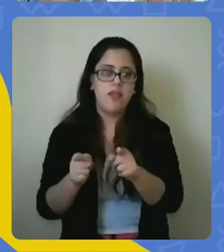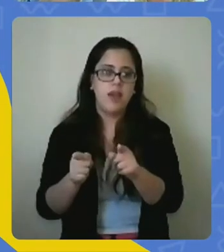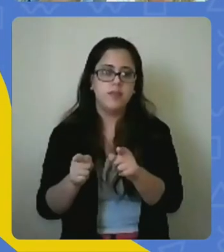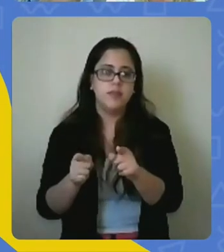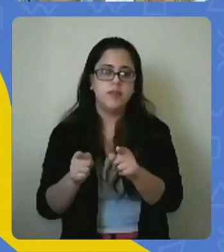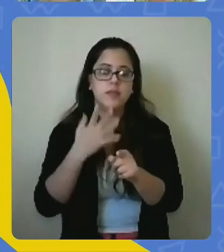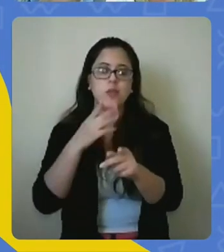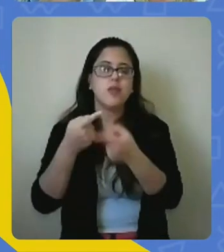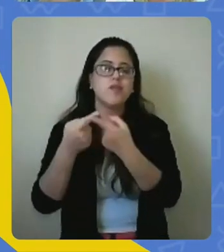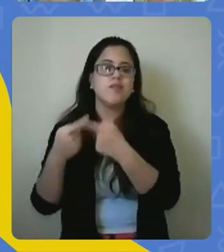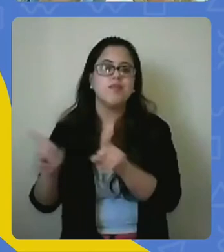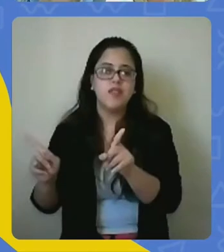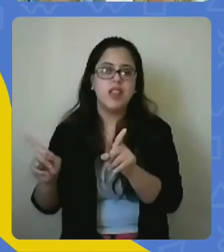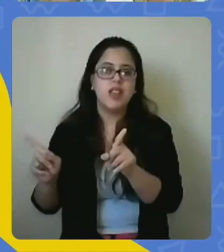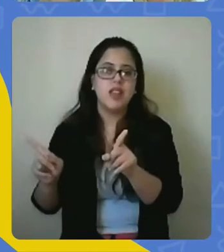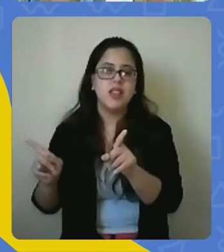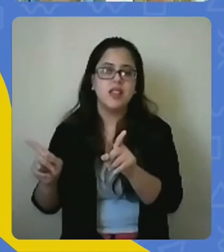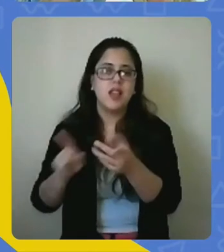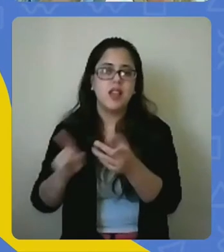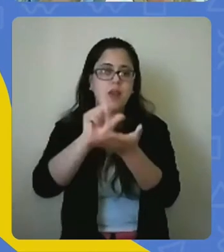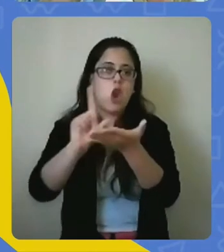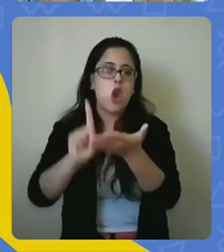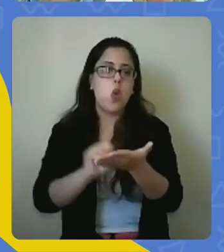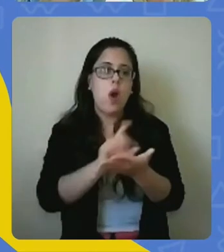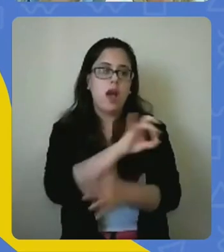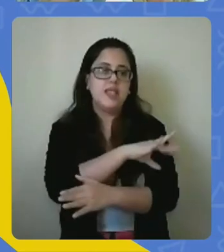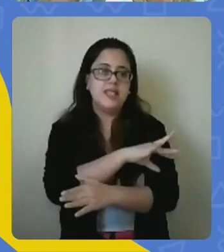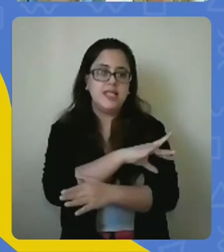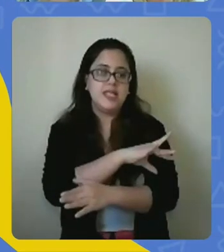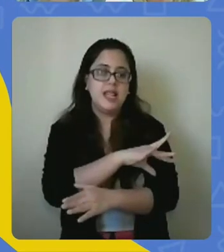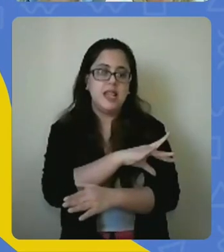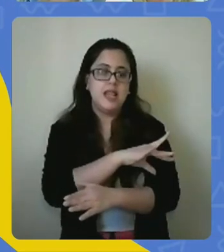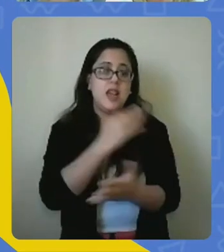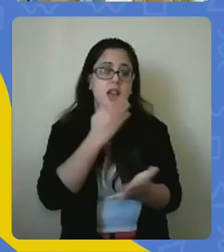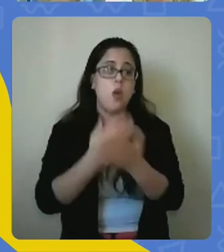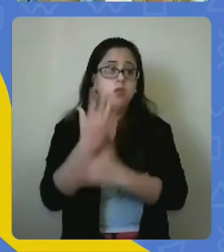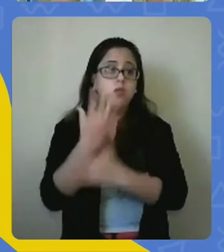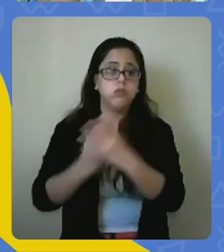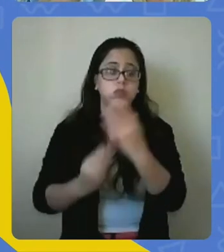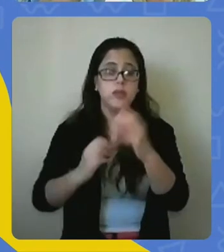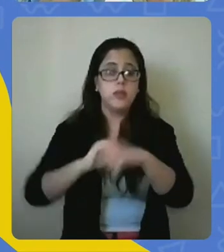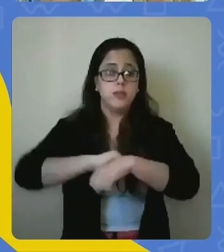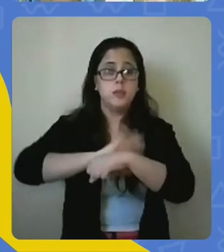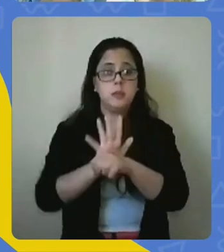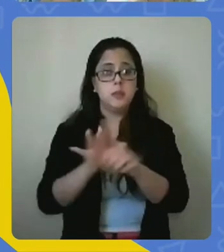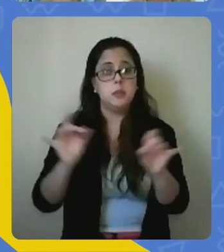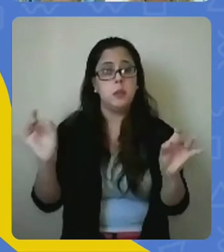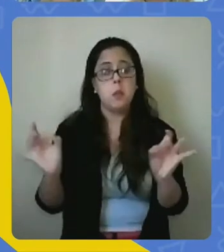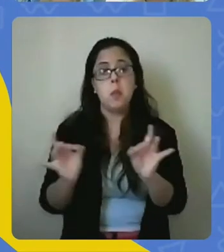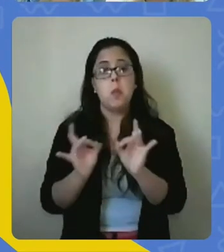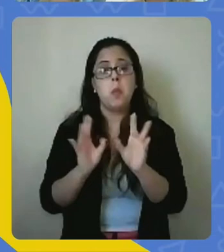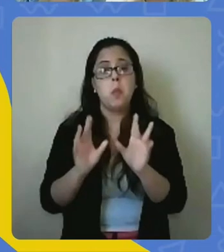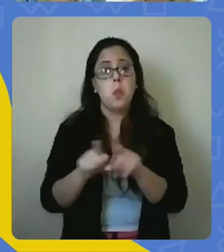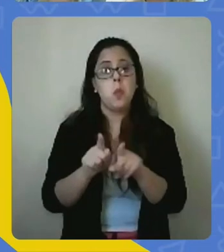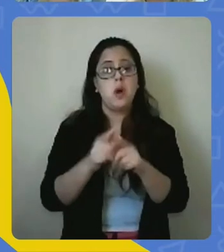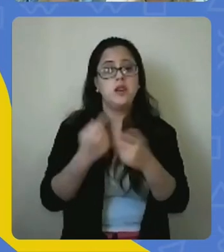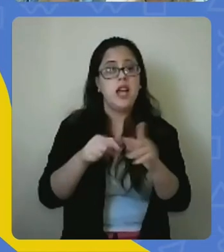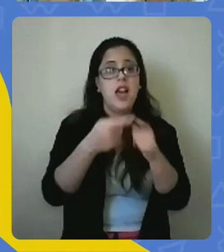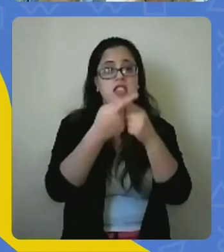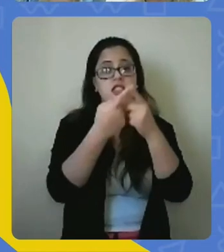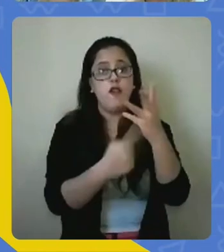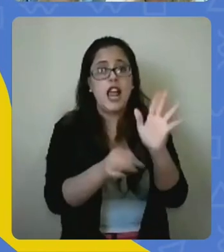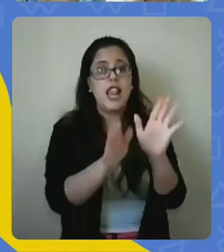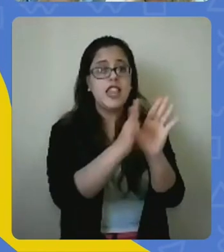diferente de todos los lugares de Chile. Y en cuanto salgamos de pandemia, me imagino que van a estar en muchas librerías, las